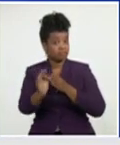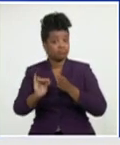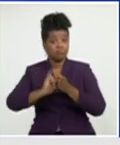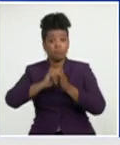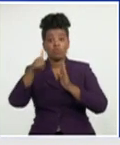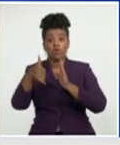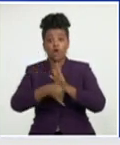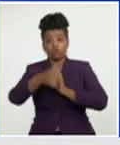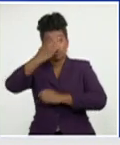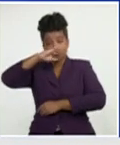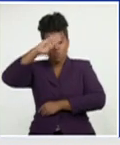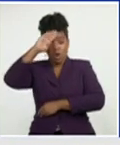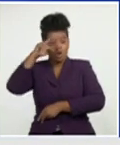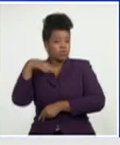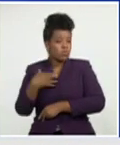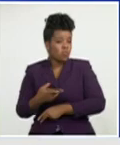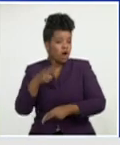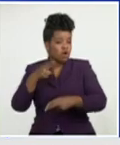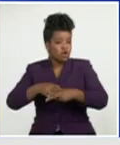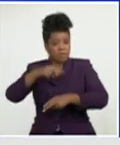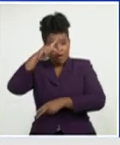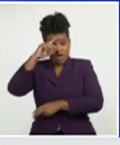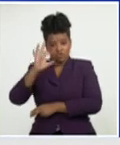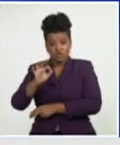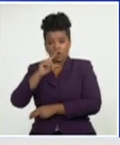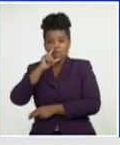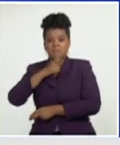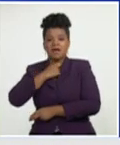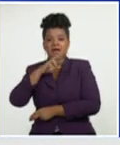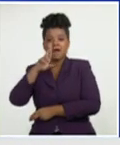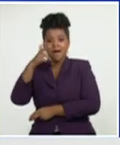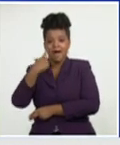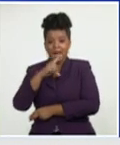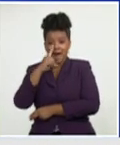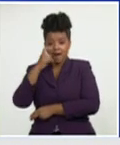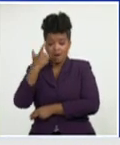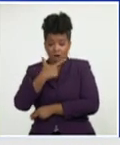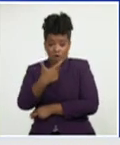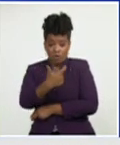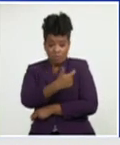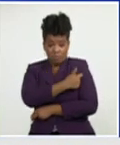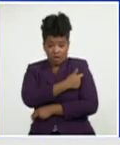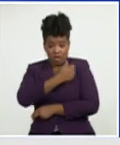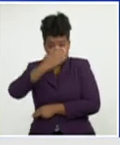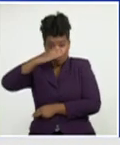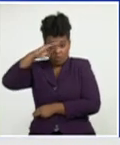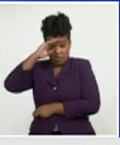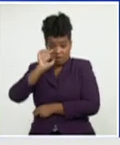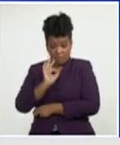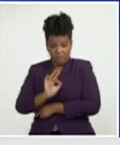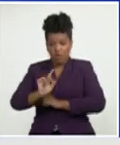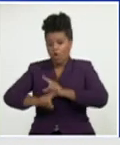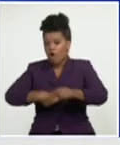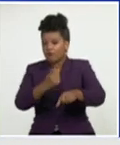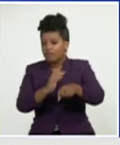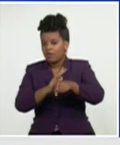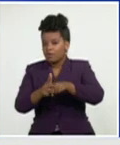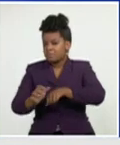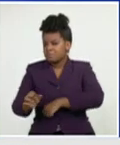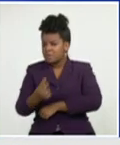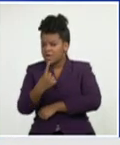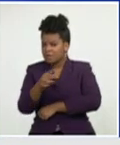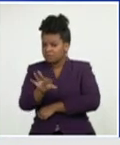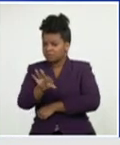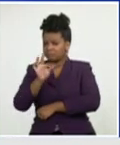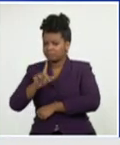que es Soberana, o las soberanas, las vacunas cubanas soberanas contra la COVID-19. Es la primera vez que está con nosotros,